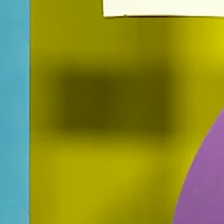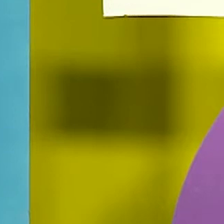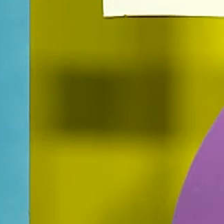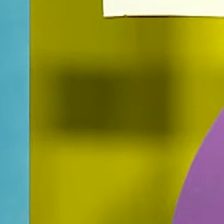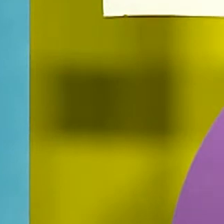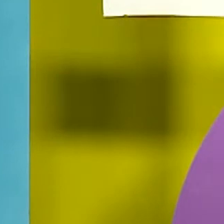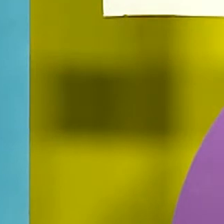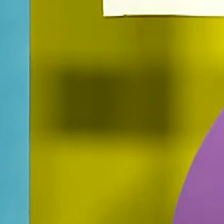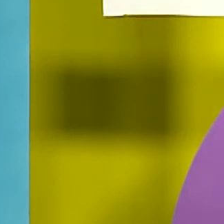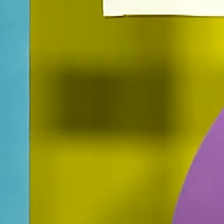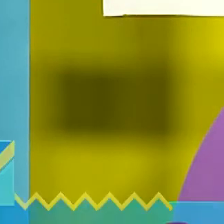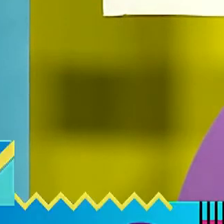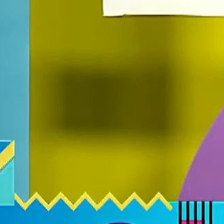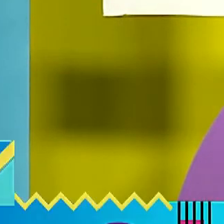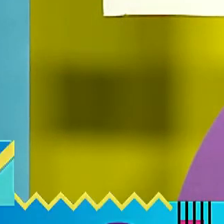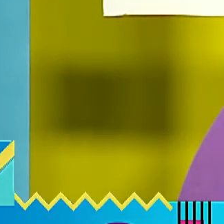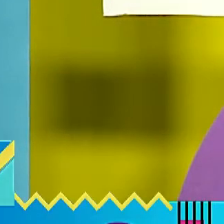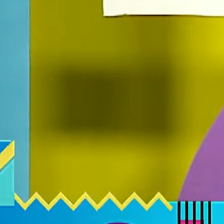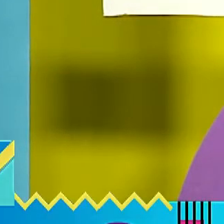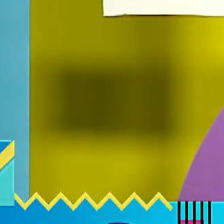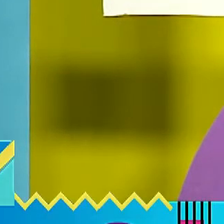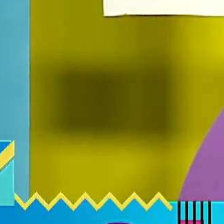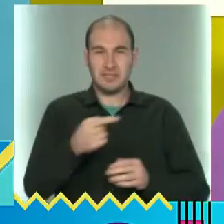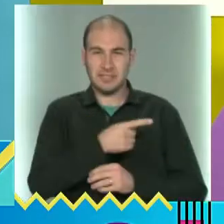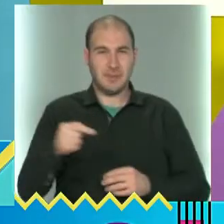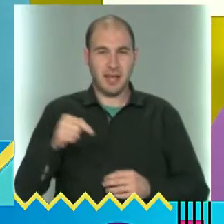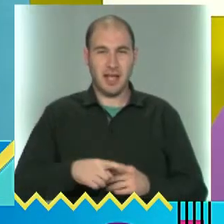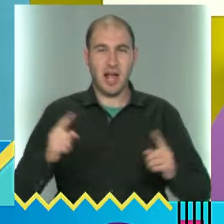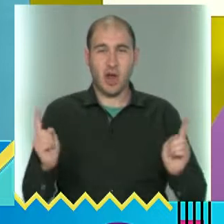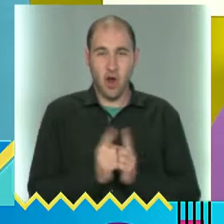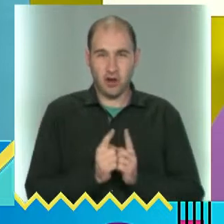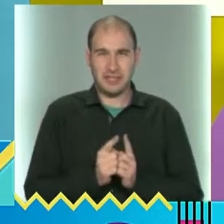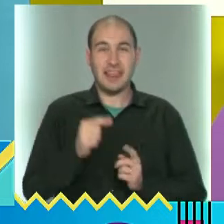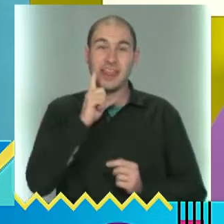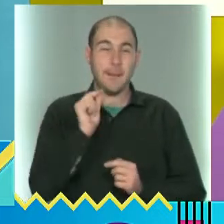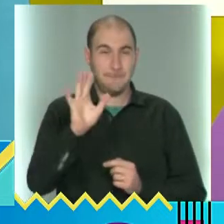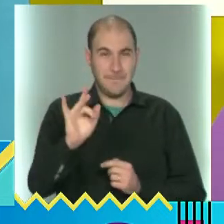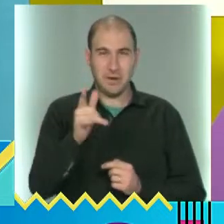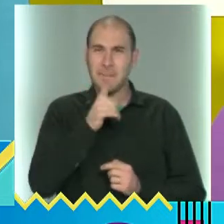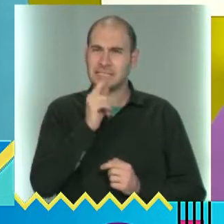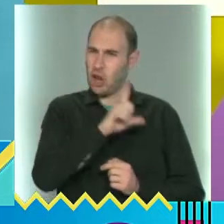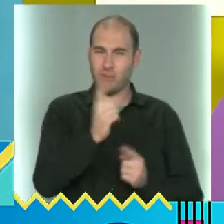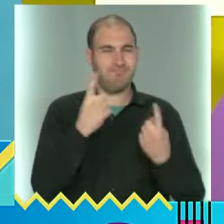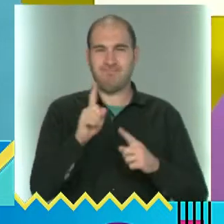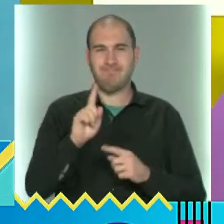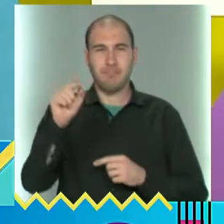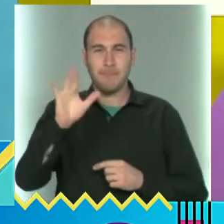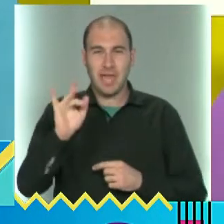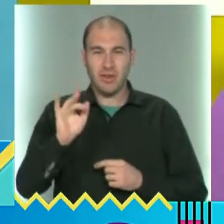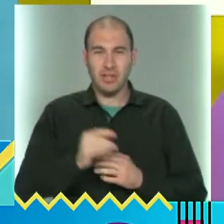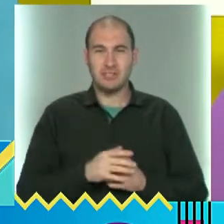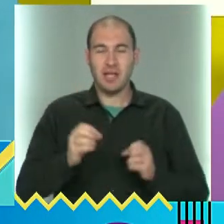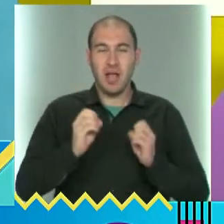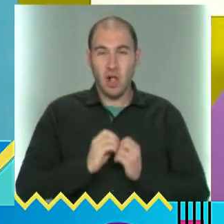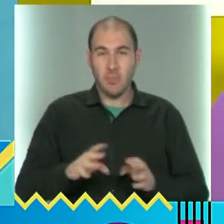Muy buenas tardes, bienvenidos a Distintos Parecidos, arrancando esta semana corta. Sí, es miércoles, pareciera que es lunes, pero es miércoles.